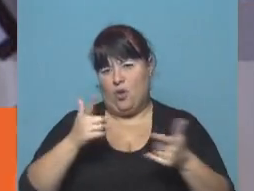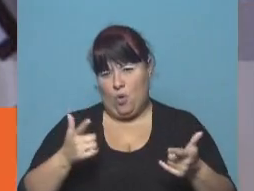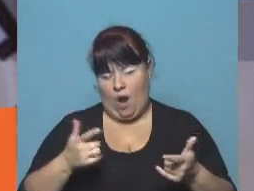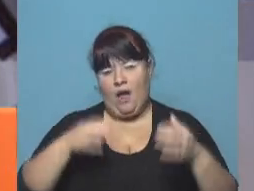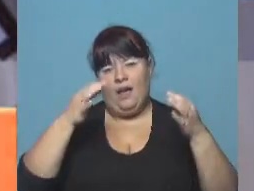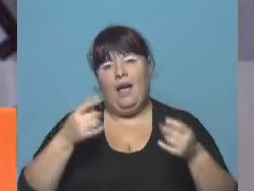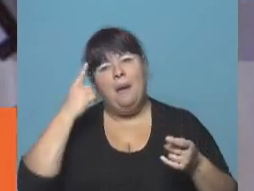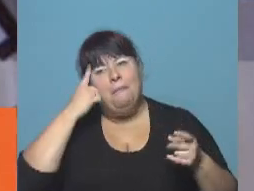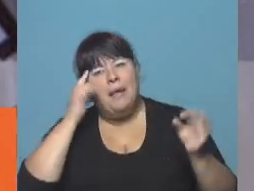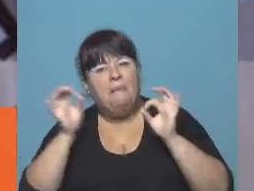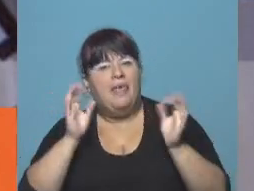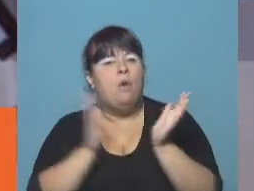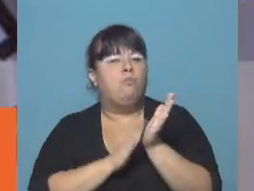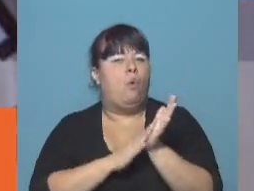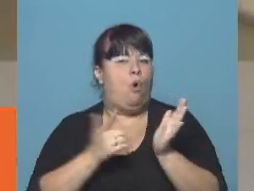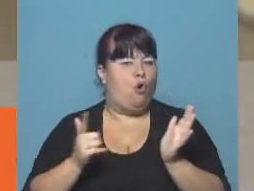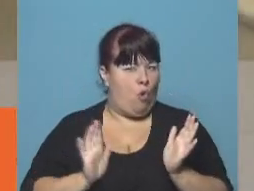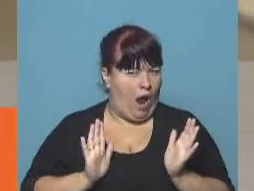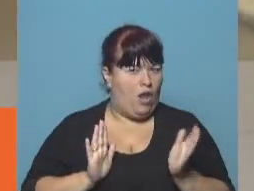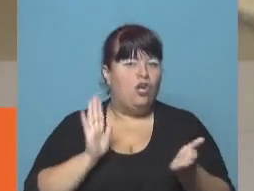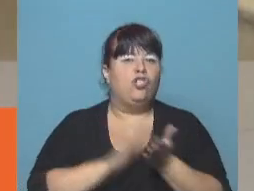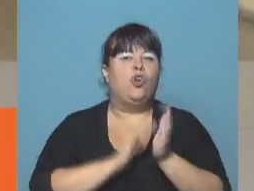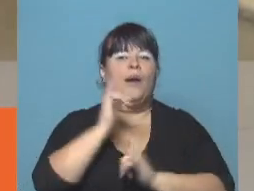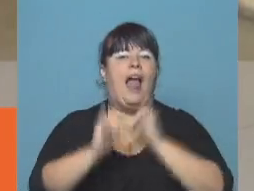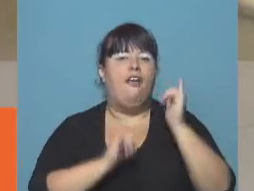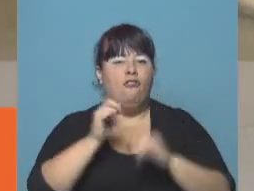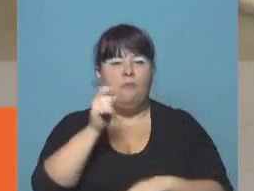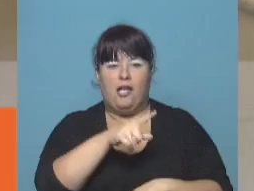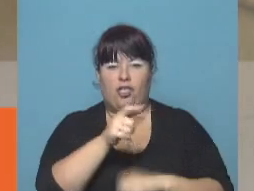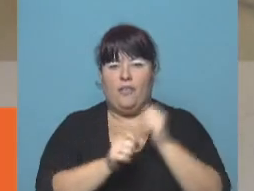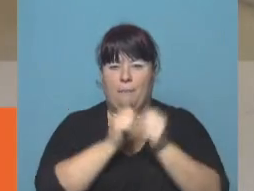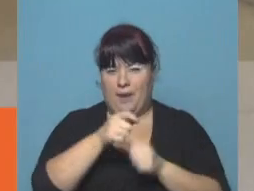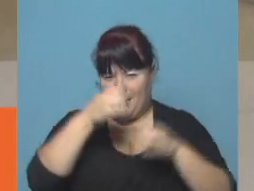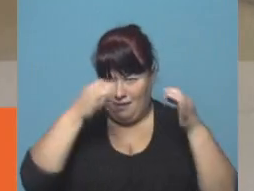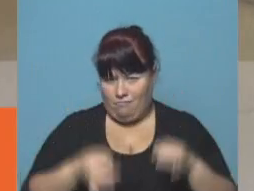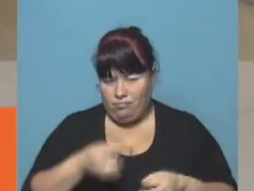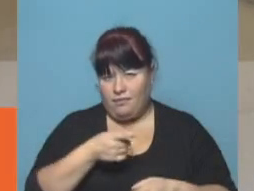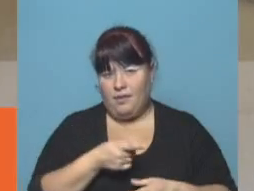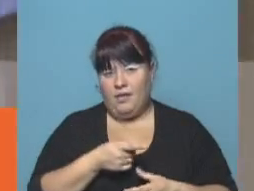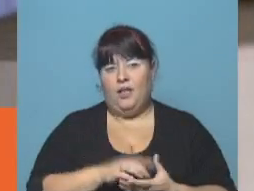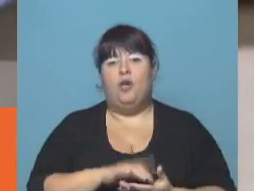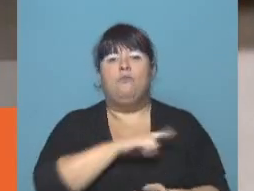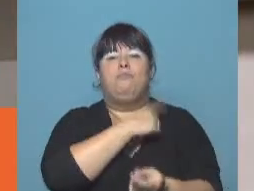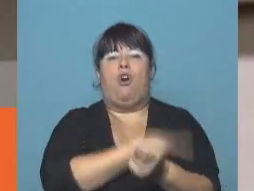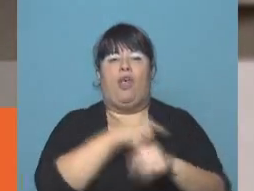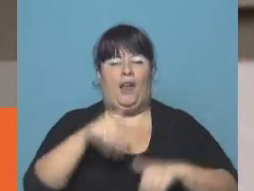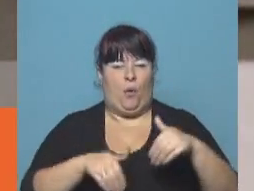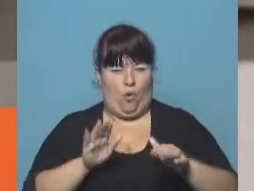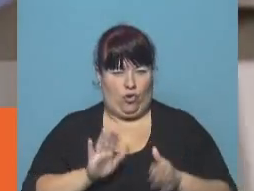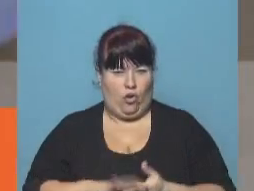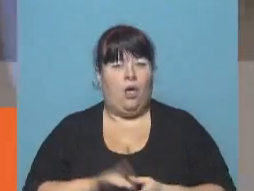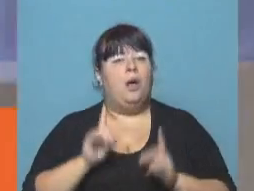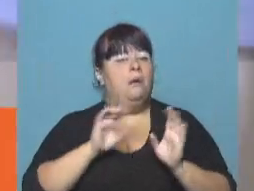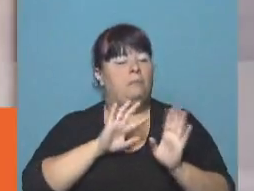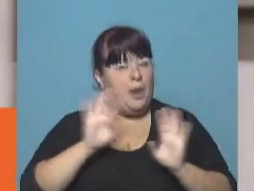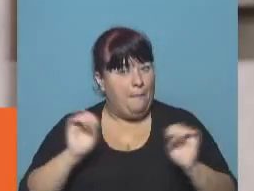base en estimaciones sin fundamento en la data que maneja exclusivamente el Poder Electoral. Pero